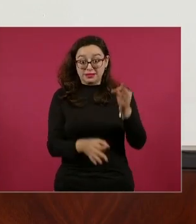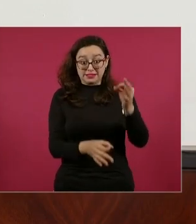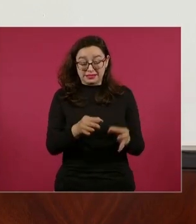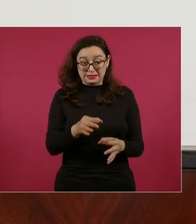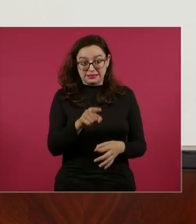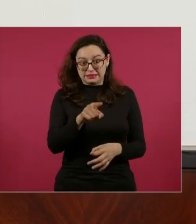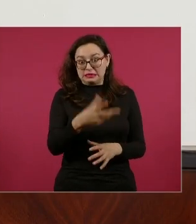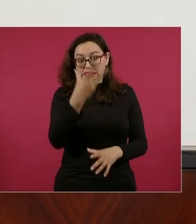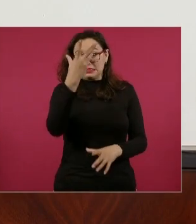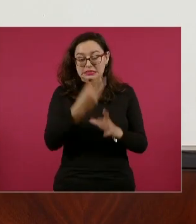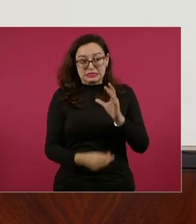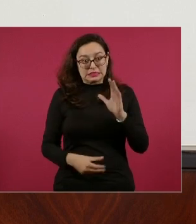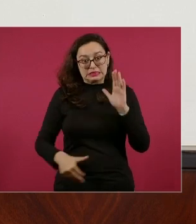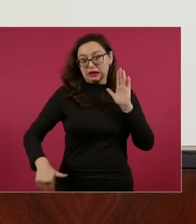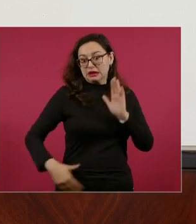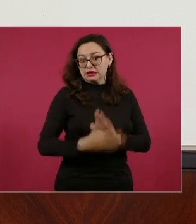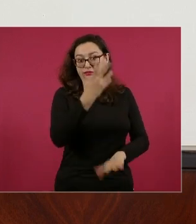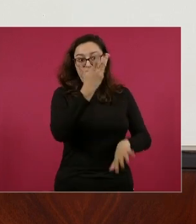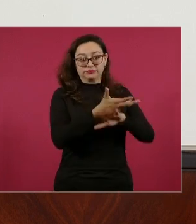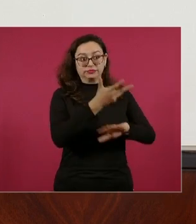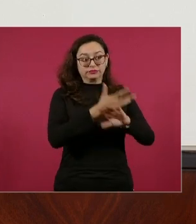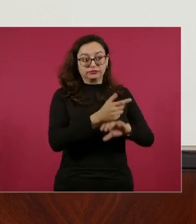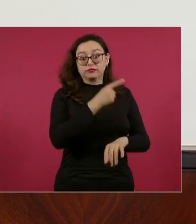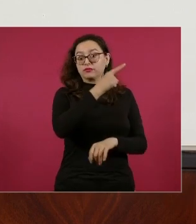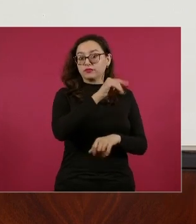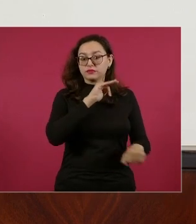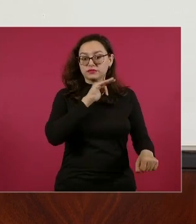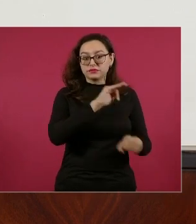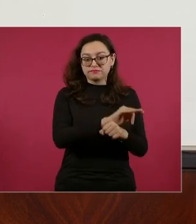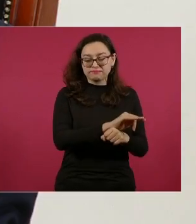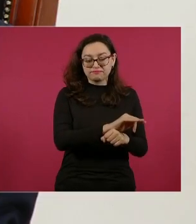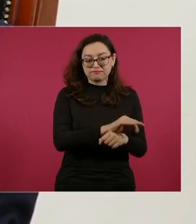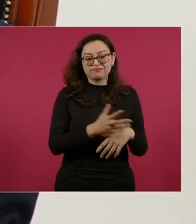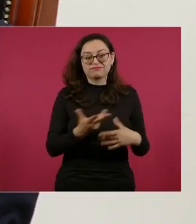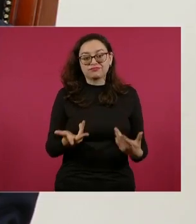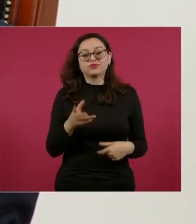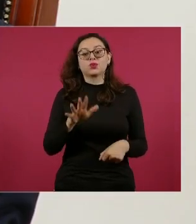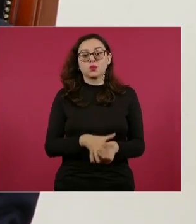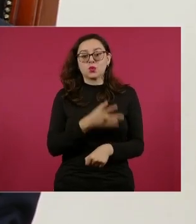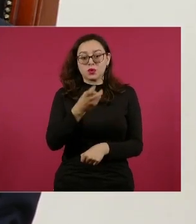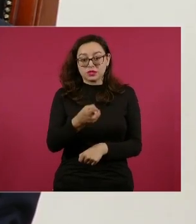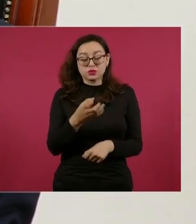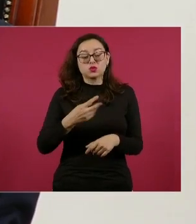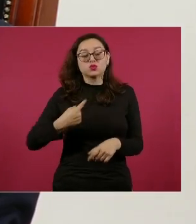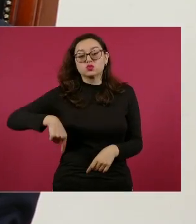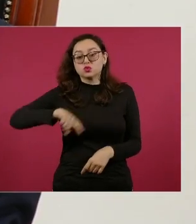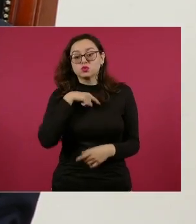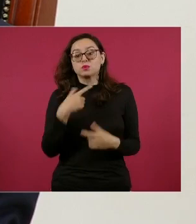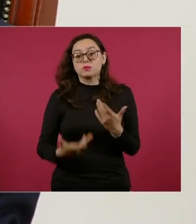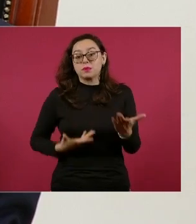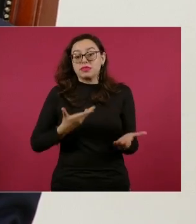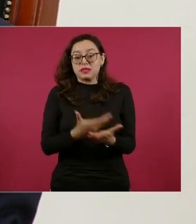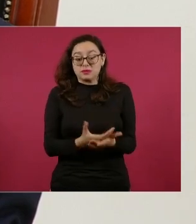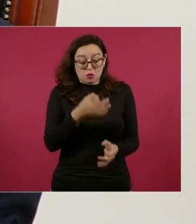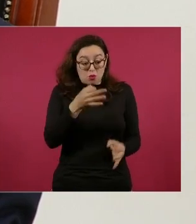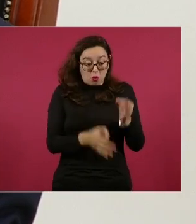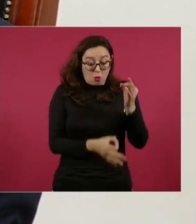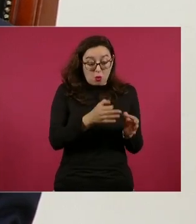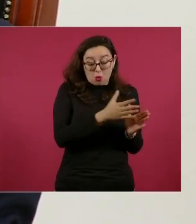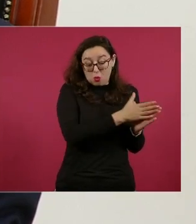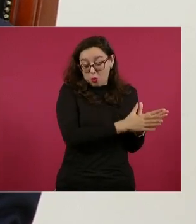importa el que se revise todo el procedimiento que se